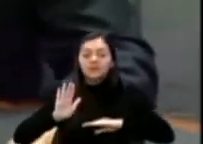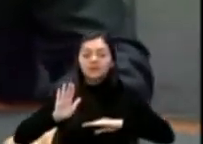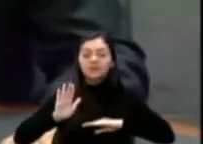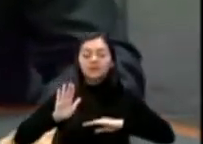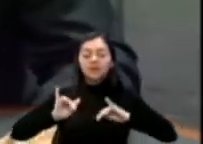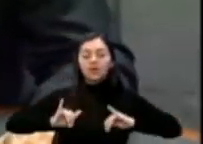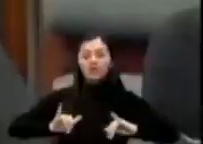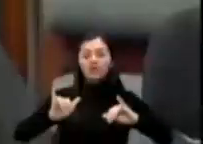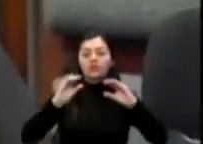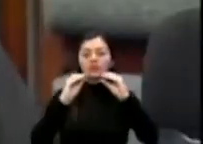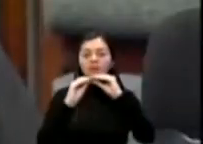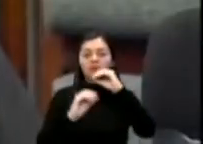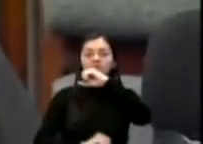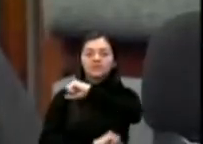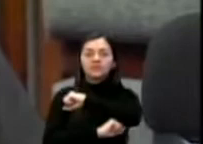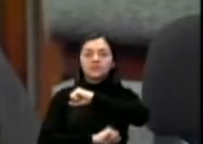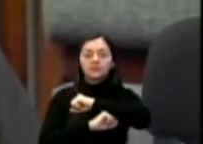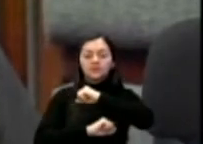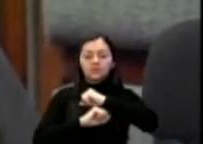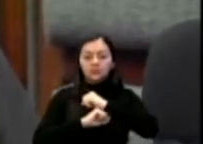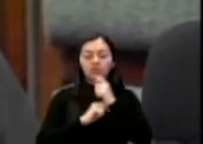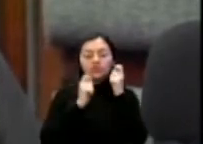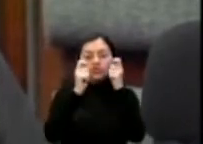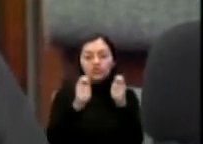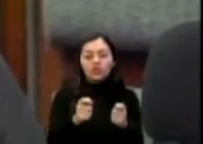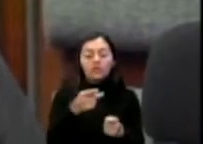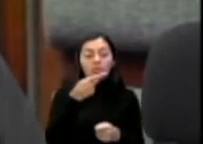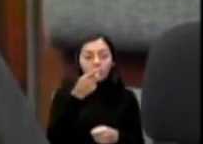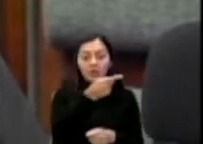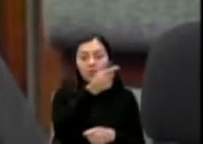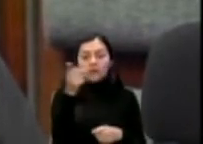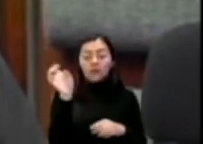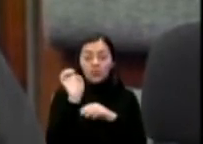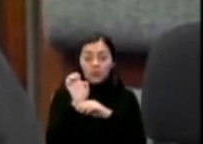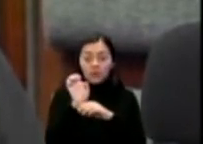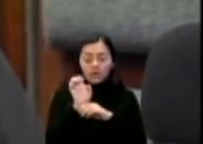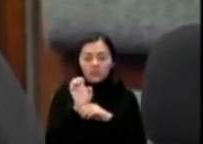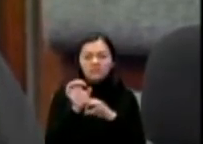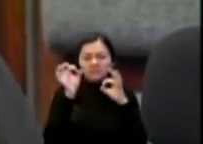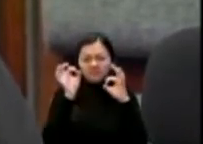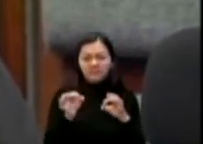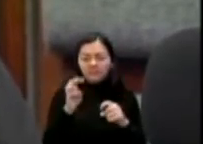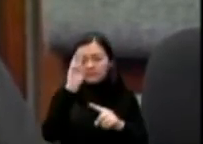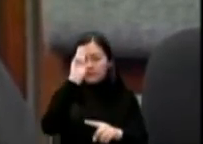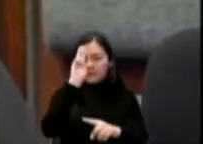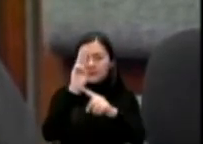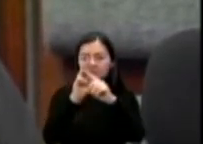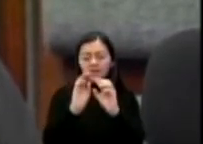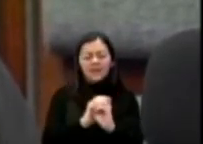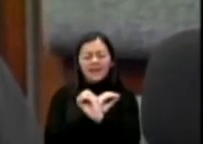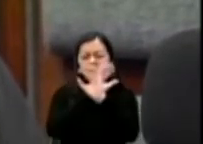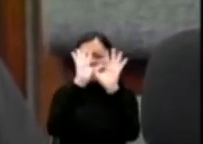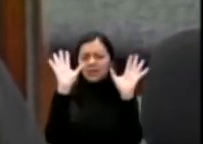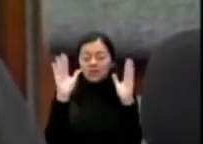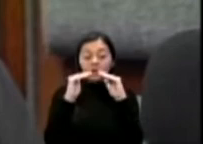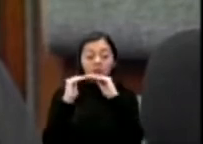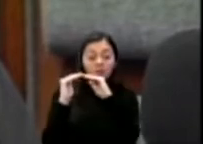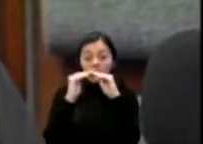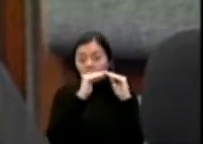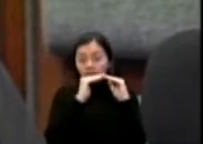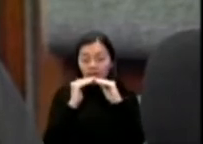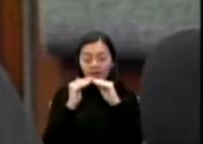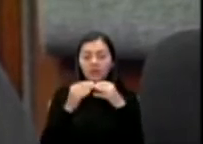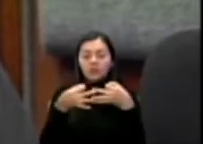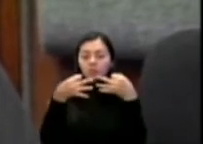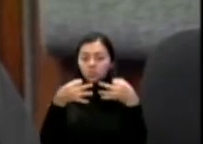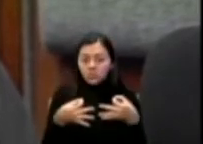continúa fortaleciendo con todo el pueblo ecuatoriano que ratificamos ese mensaje de equidad justicia